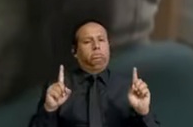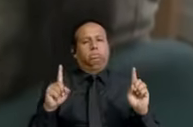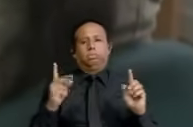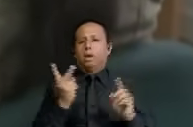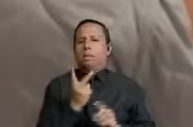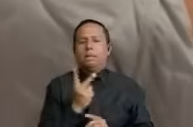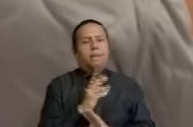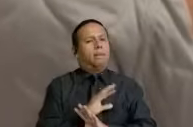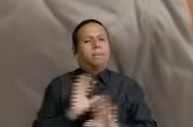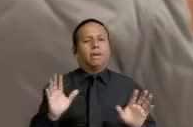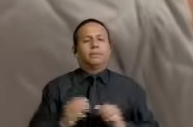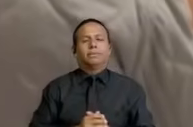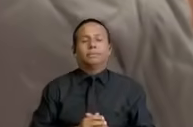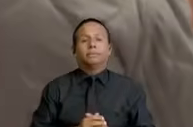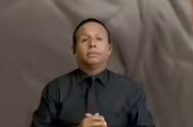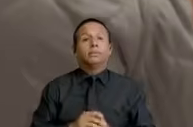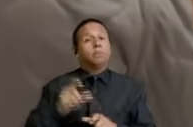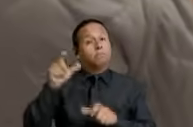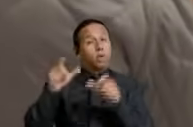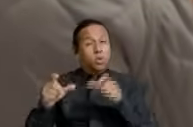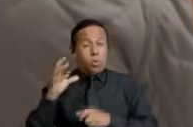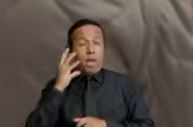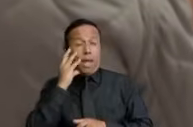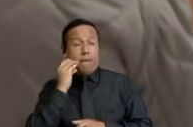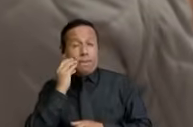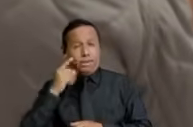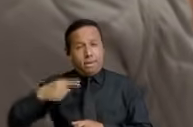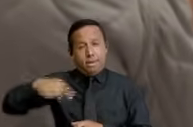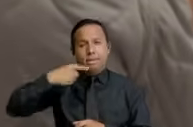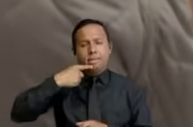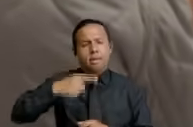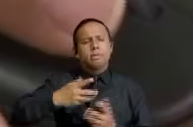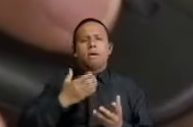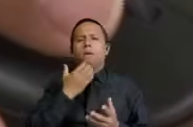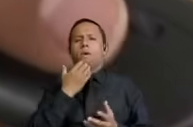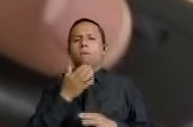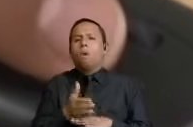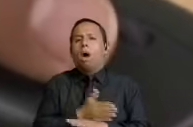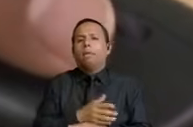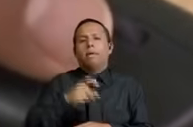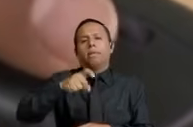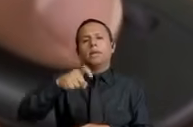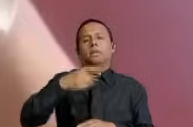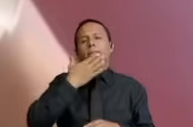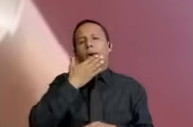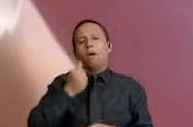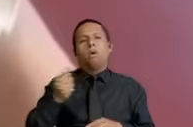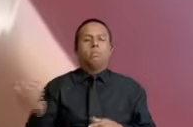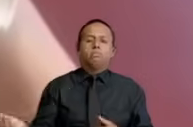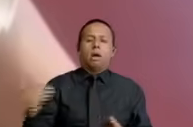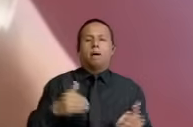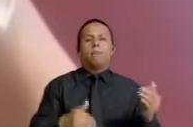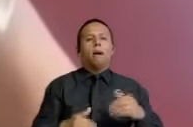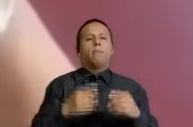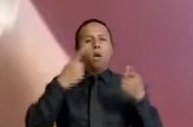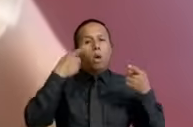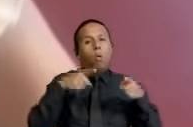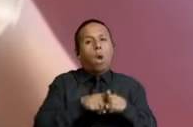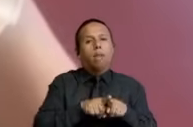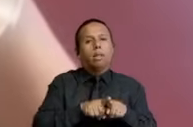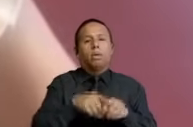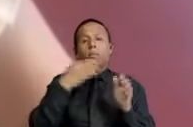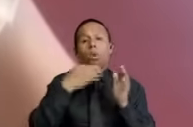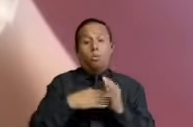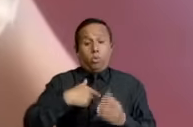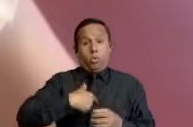conviviente para los especialistas antes de llegar a este punto se debería acordar una mediación parte del dinero que yo trabajo eh